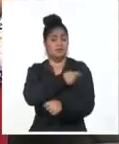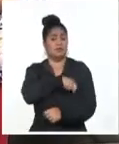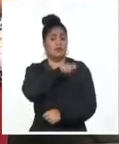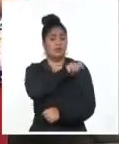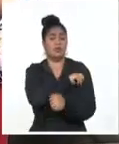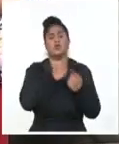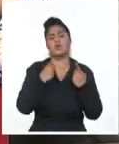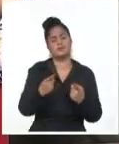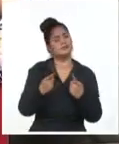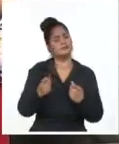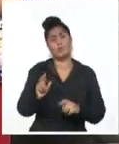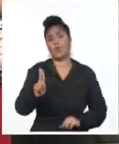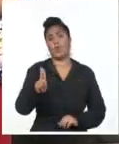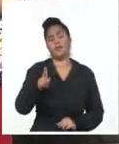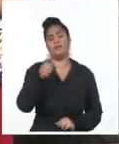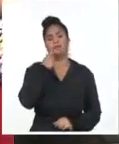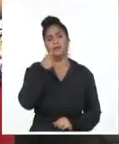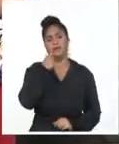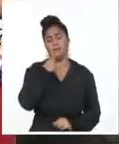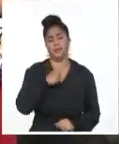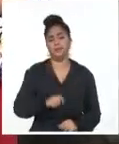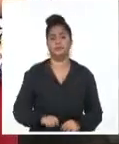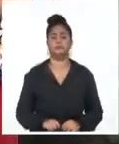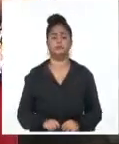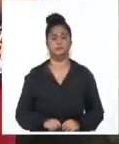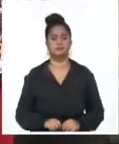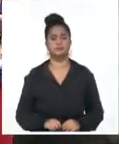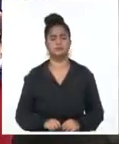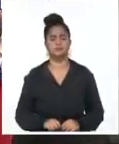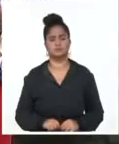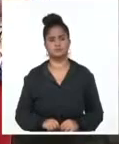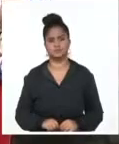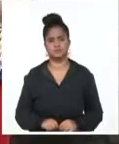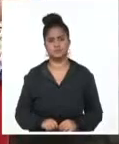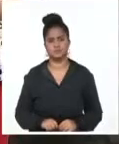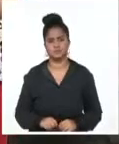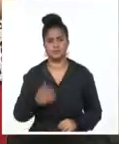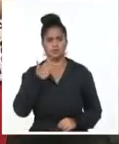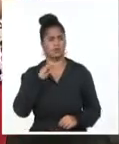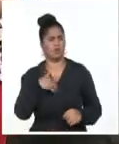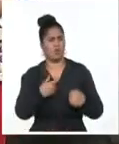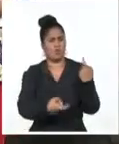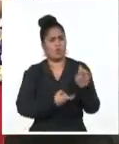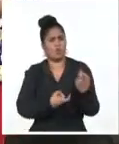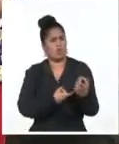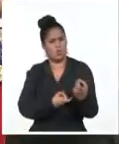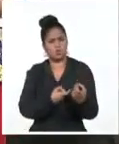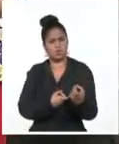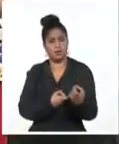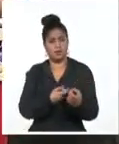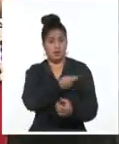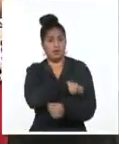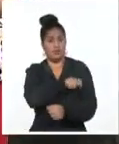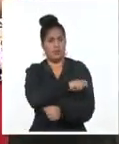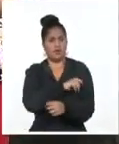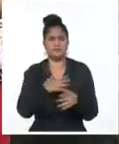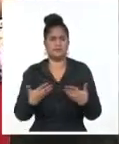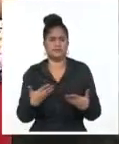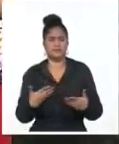escasos de muy alto impacto para la población. Sobre cómo enfrentarlos, conversamos también con la jefa del Departamento de